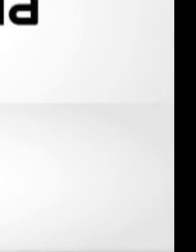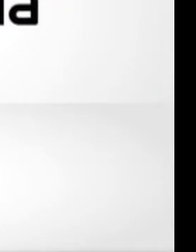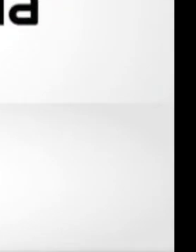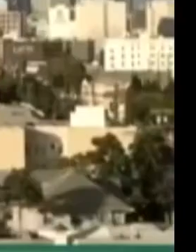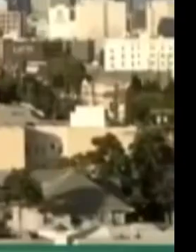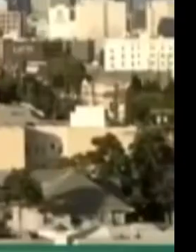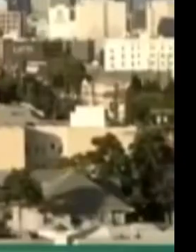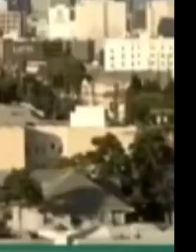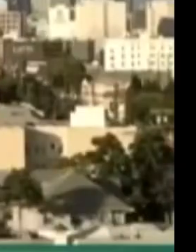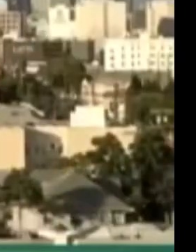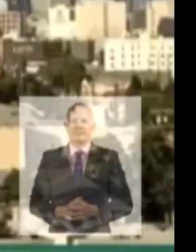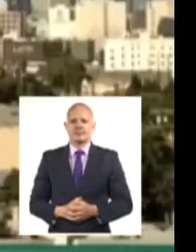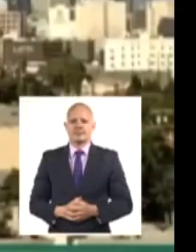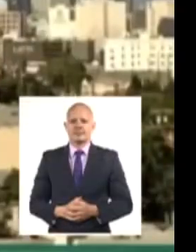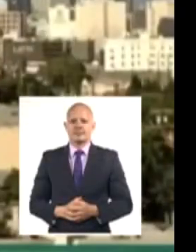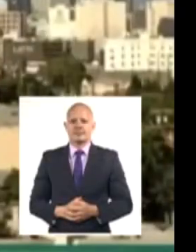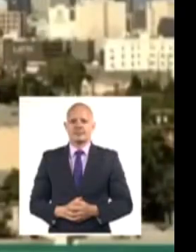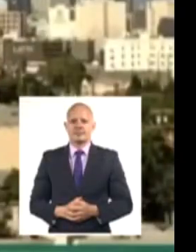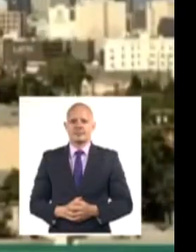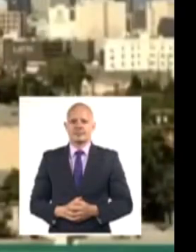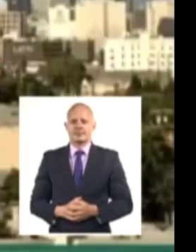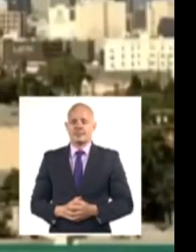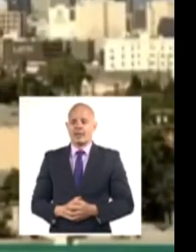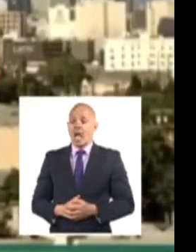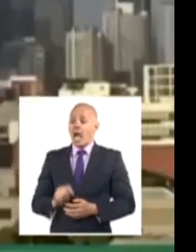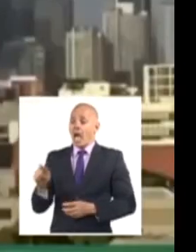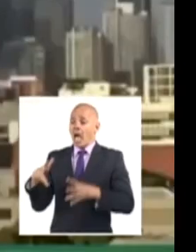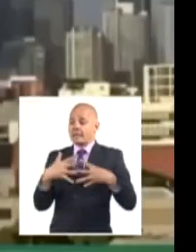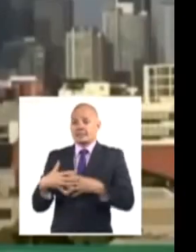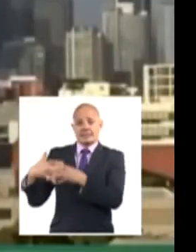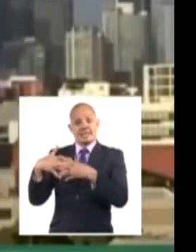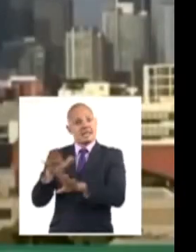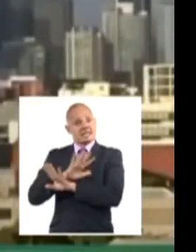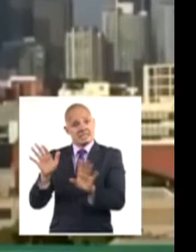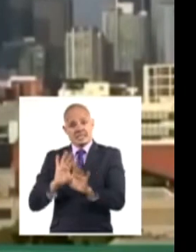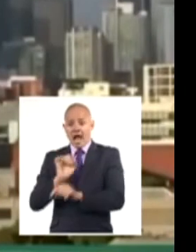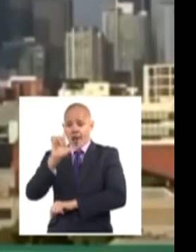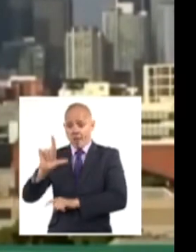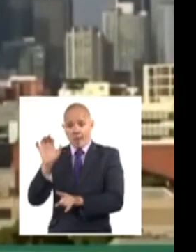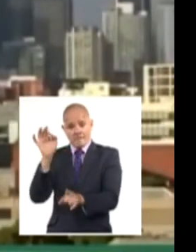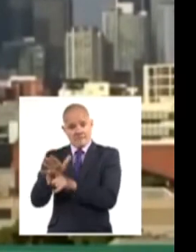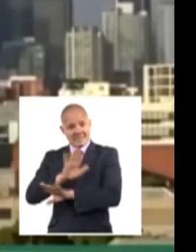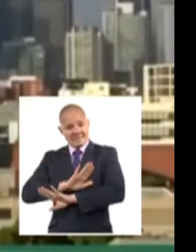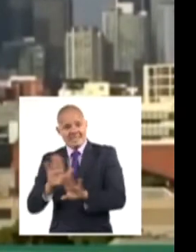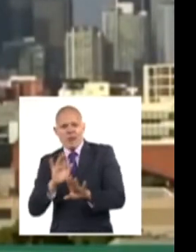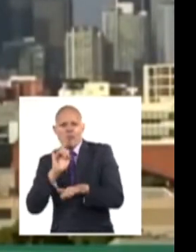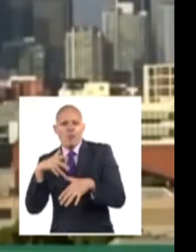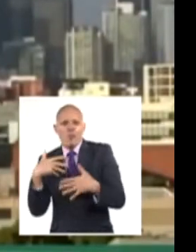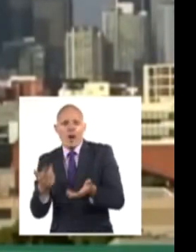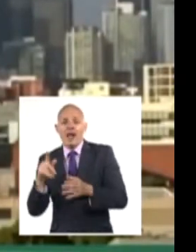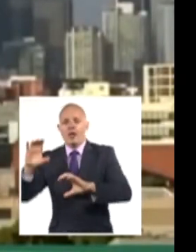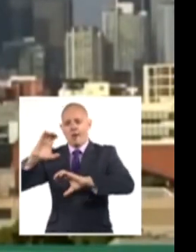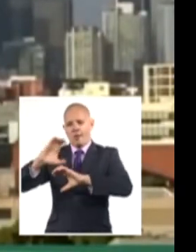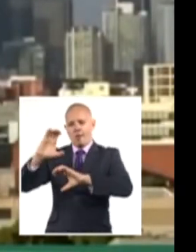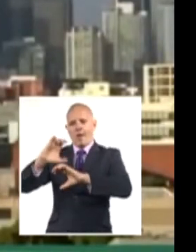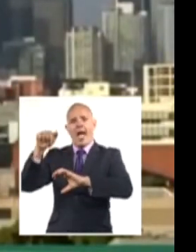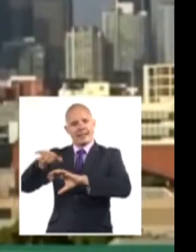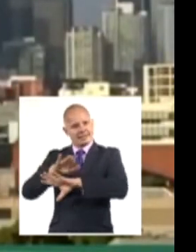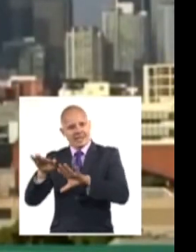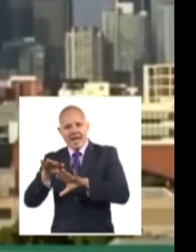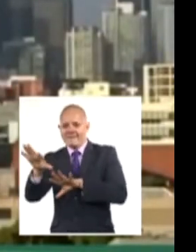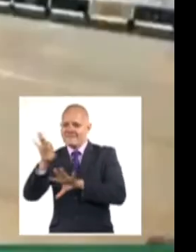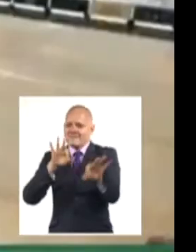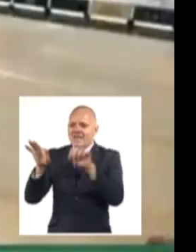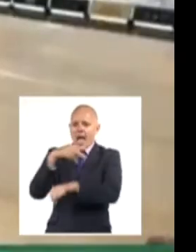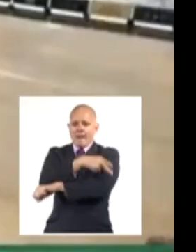en eeuu se de inicio en la cumbre de las américas desde este lunes 6 de junio en medio de la exclusión de diversos países del